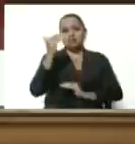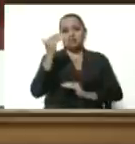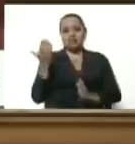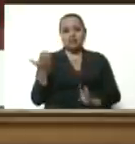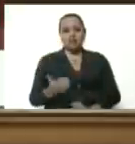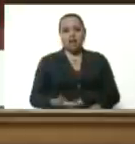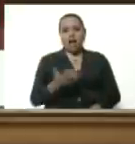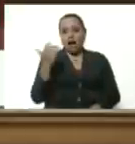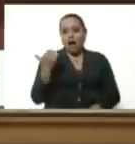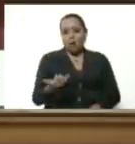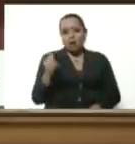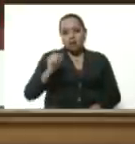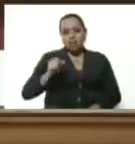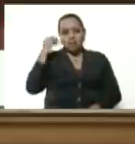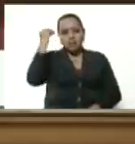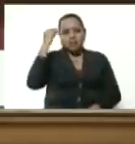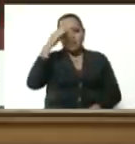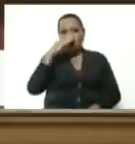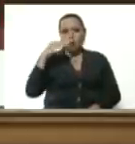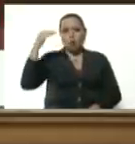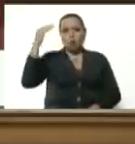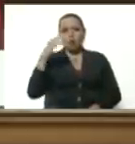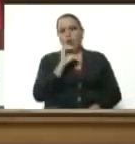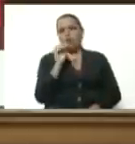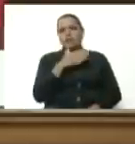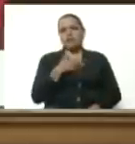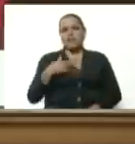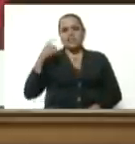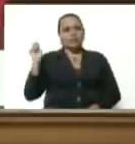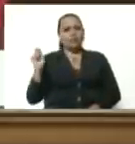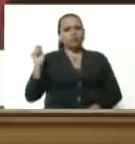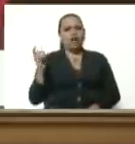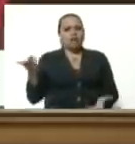¿Ah? ¿Estás madurando? ¿O quieres ser diputado? ¿Cómo es la cosa?